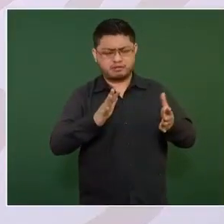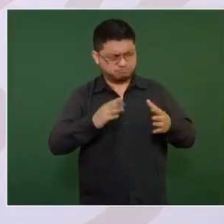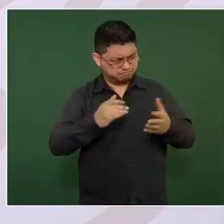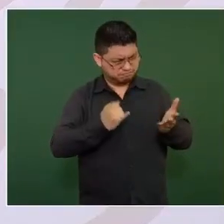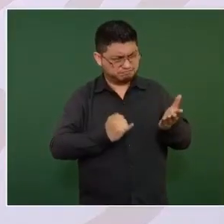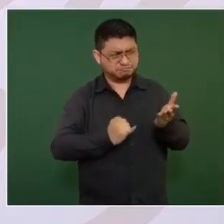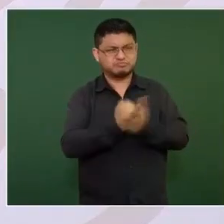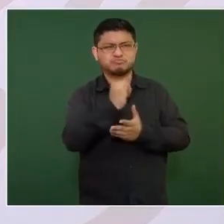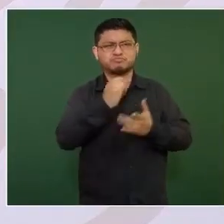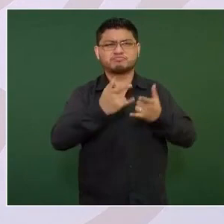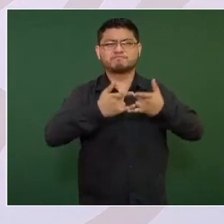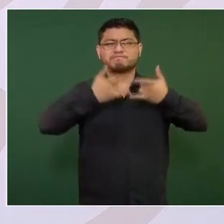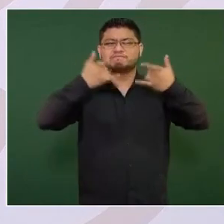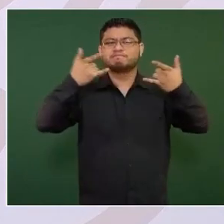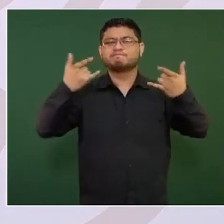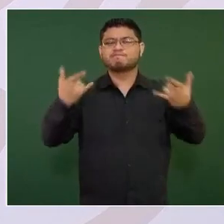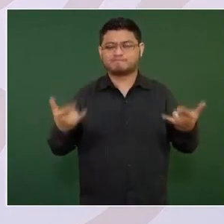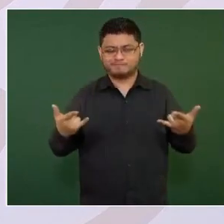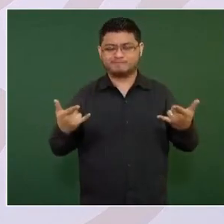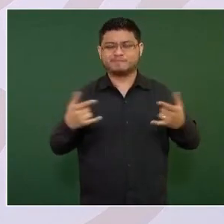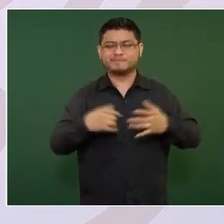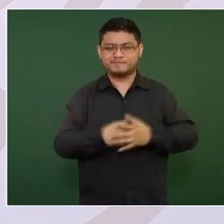histórica, porque